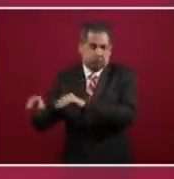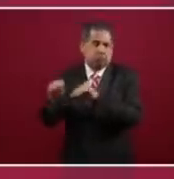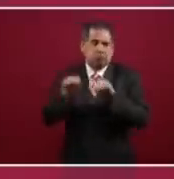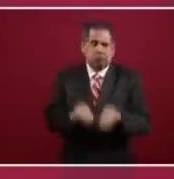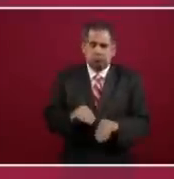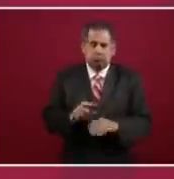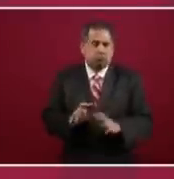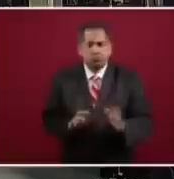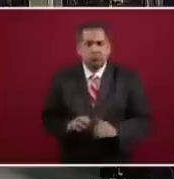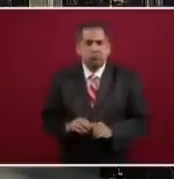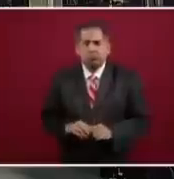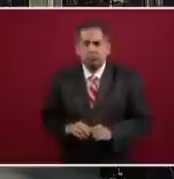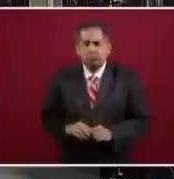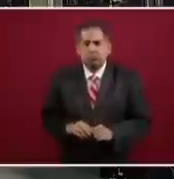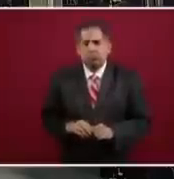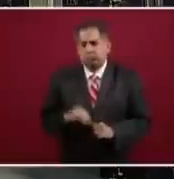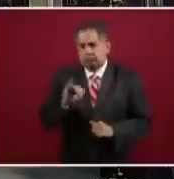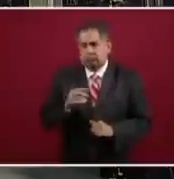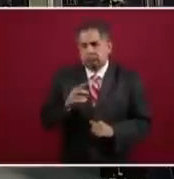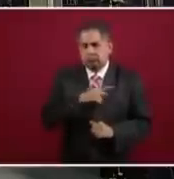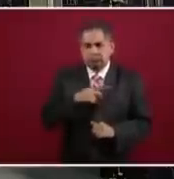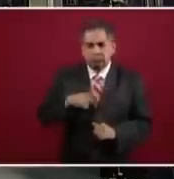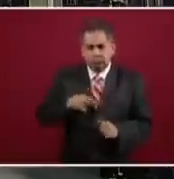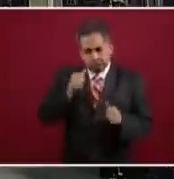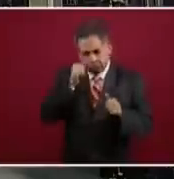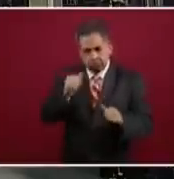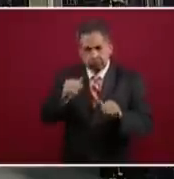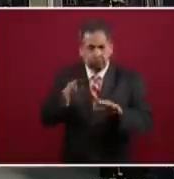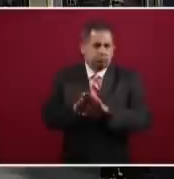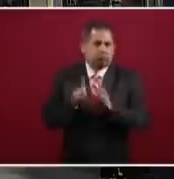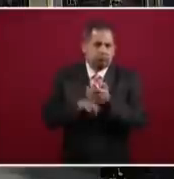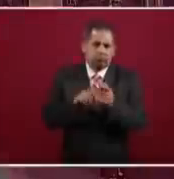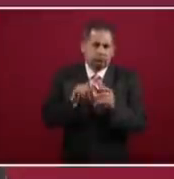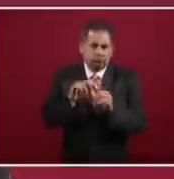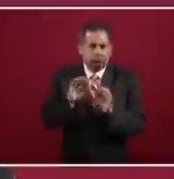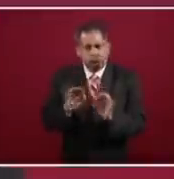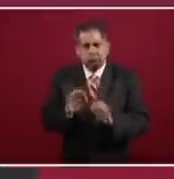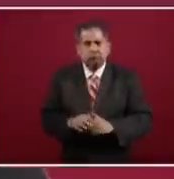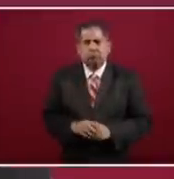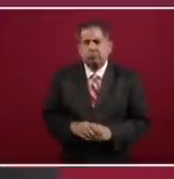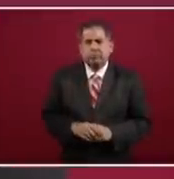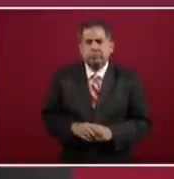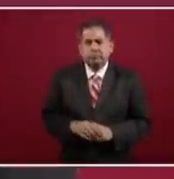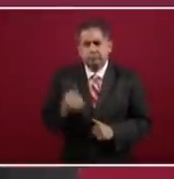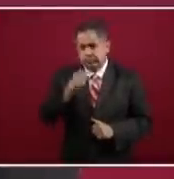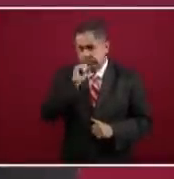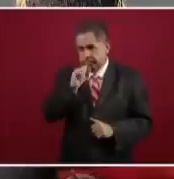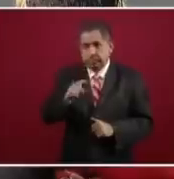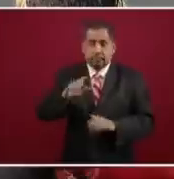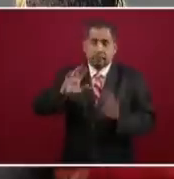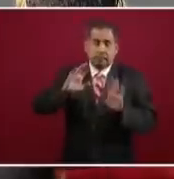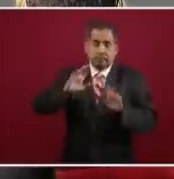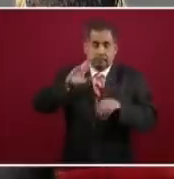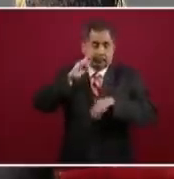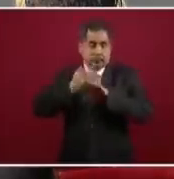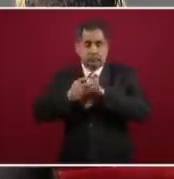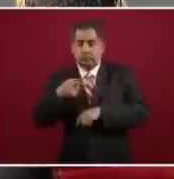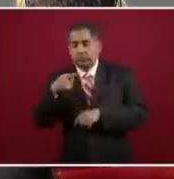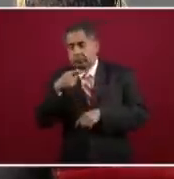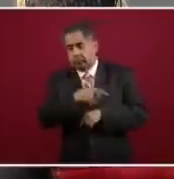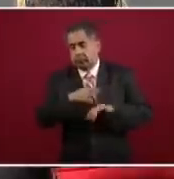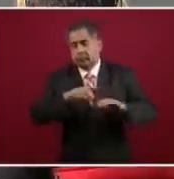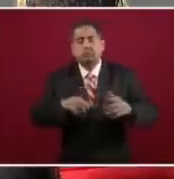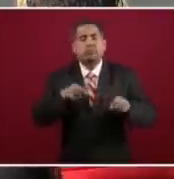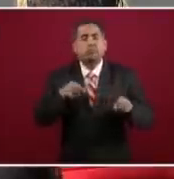entonces eso lo tenemos que llevar a cabo y corresponde a